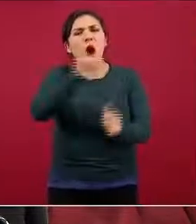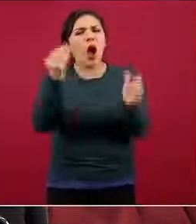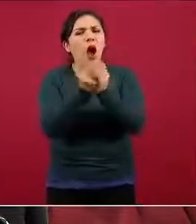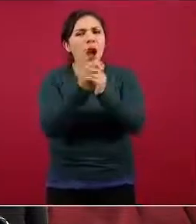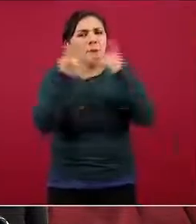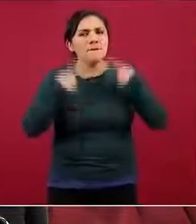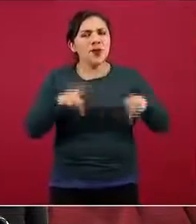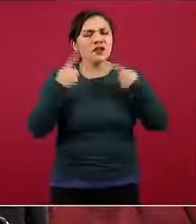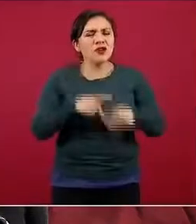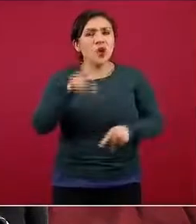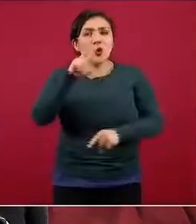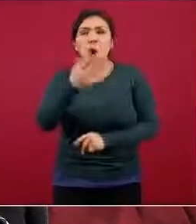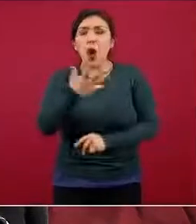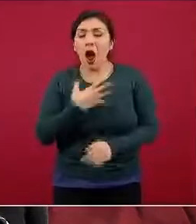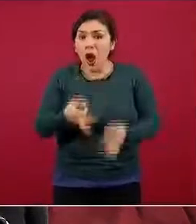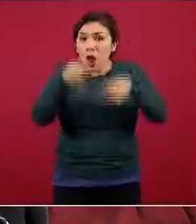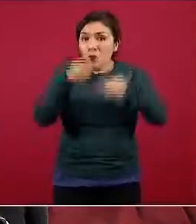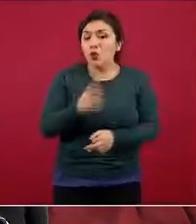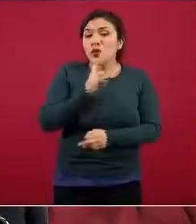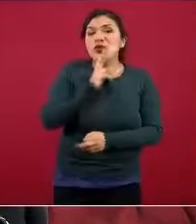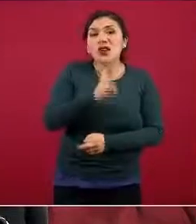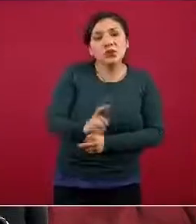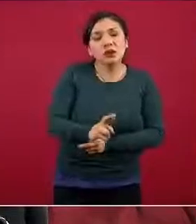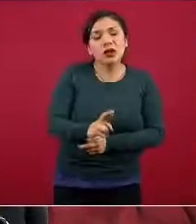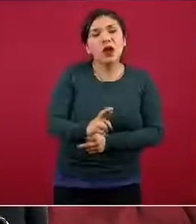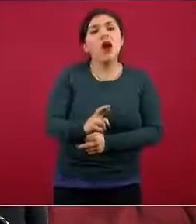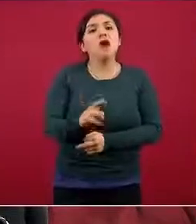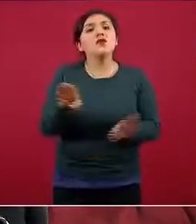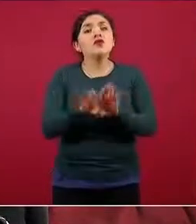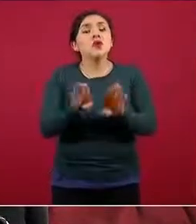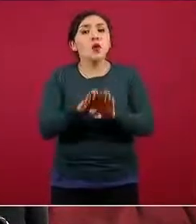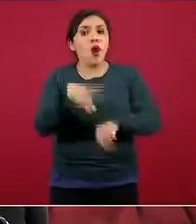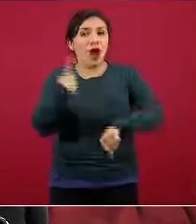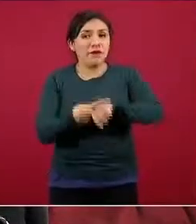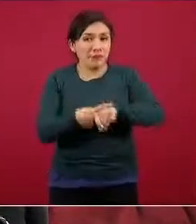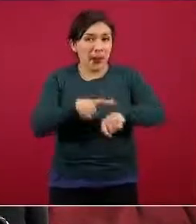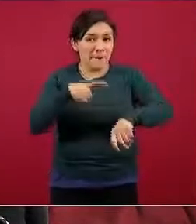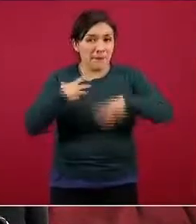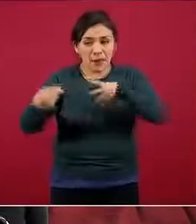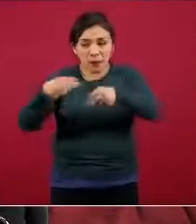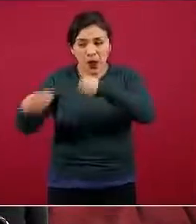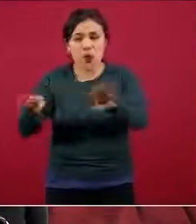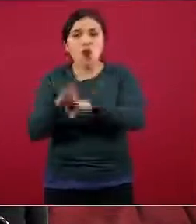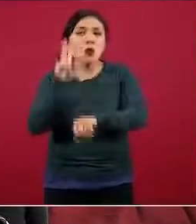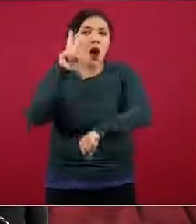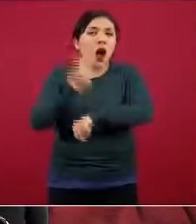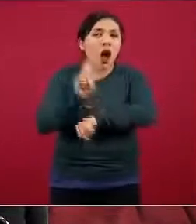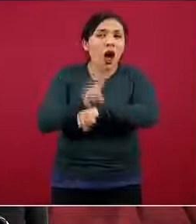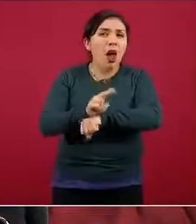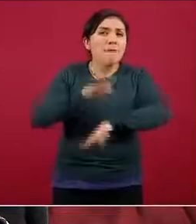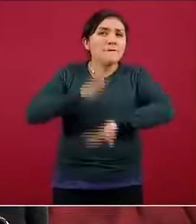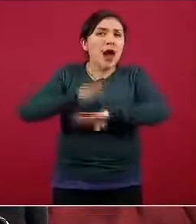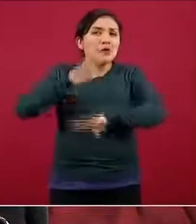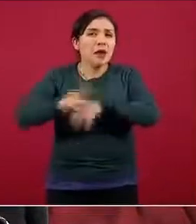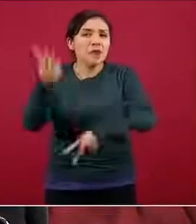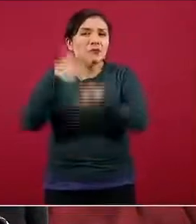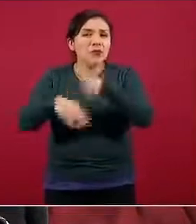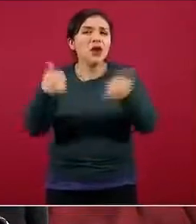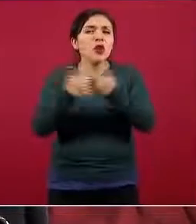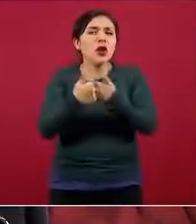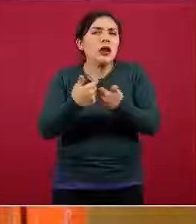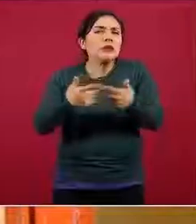que no tenemos la confirmación diagnóstica, tanto desde el punto de vista epidemiológico para vigilar las tendencias que lo hacemos con los casos